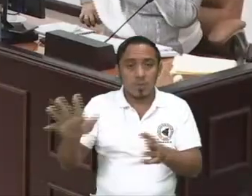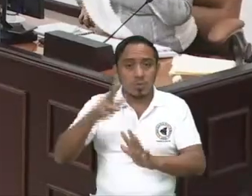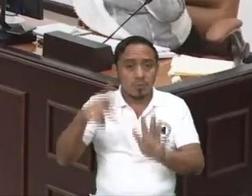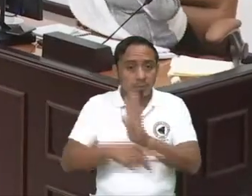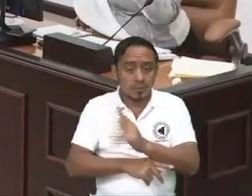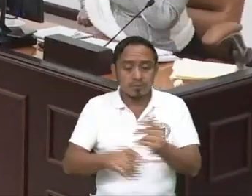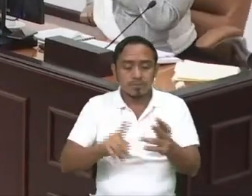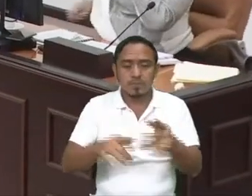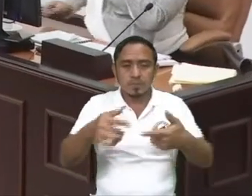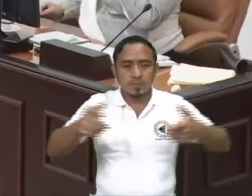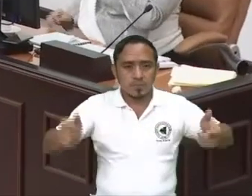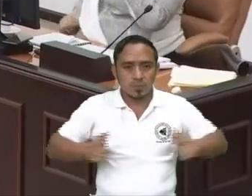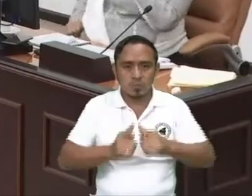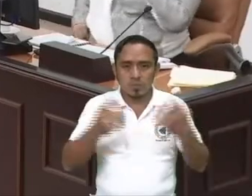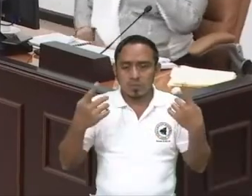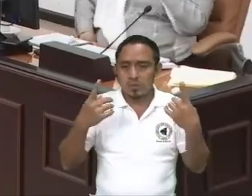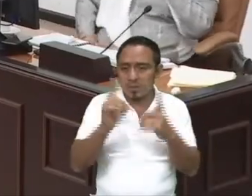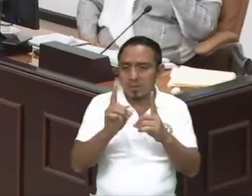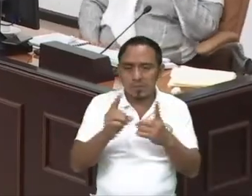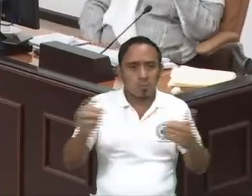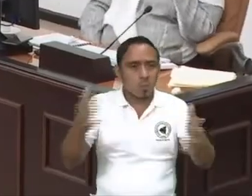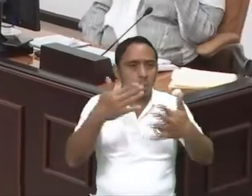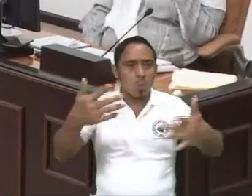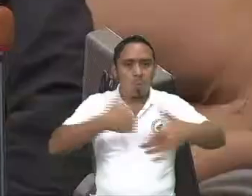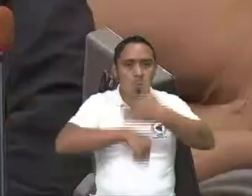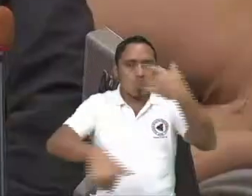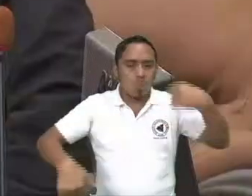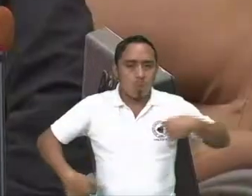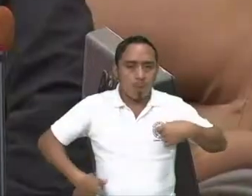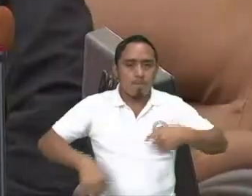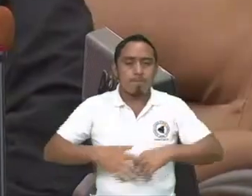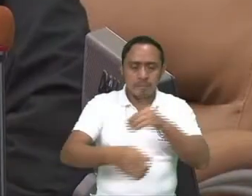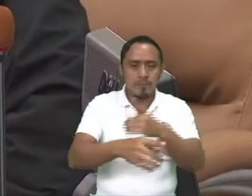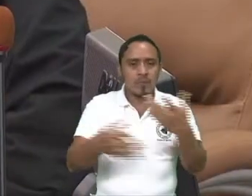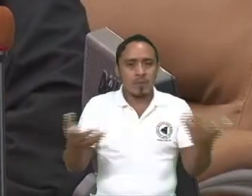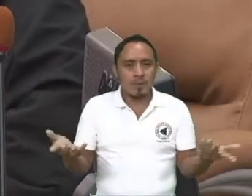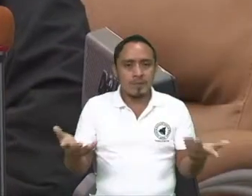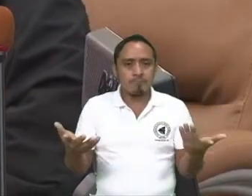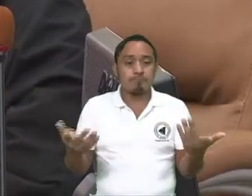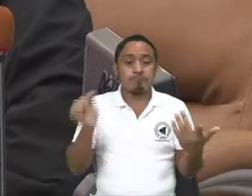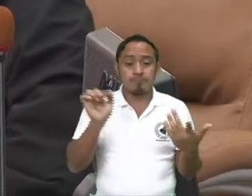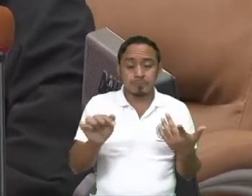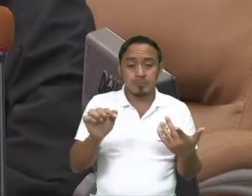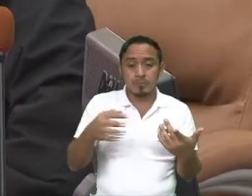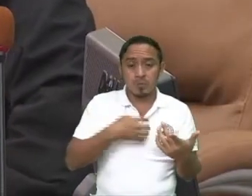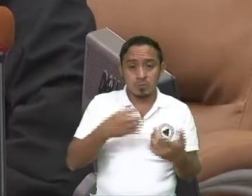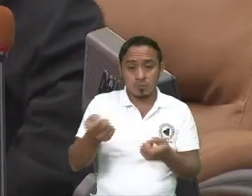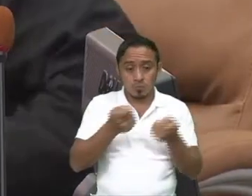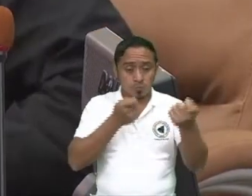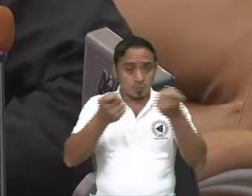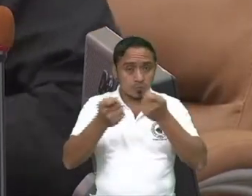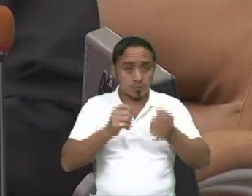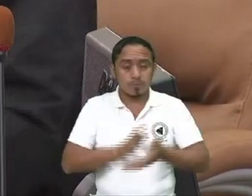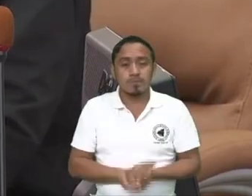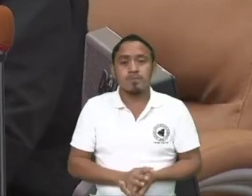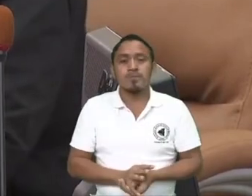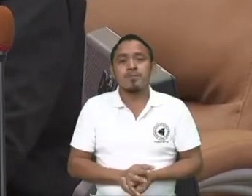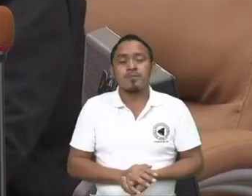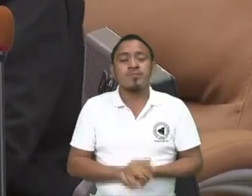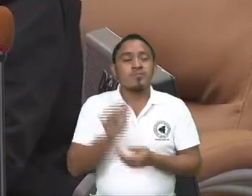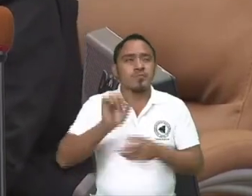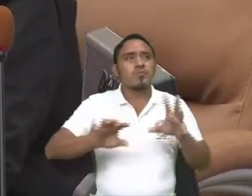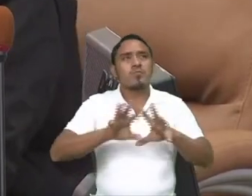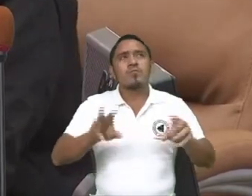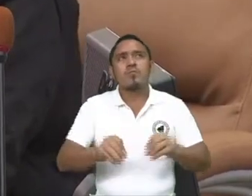562 organizaciones, tanto nacionales como internacionales, y esta violencia de Estado seguramente